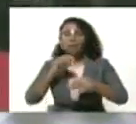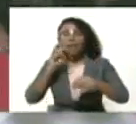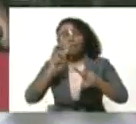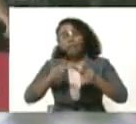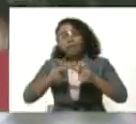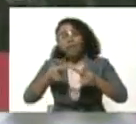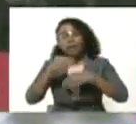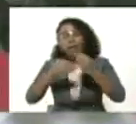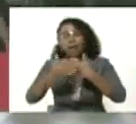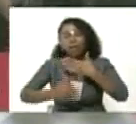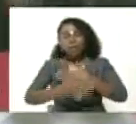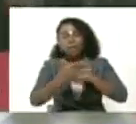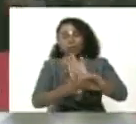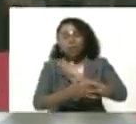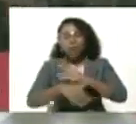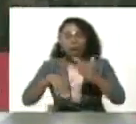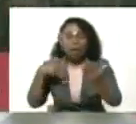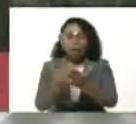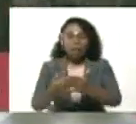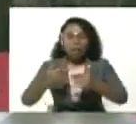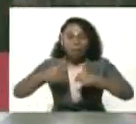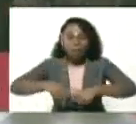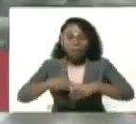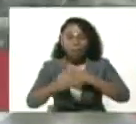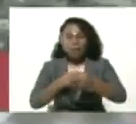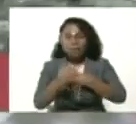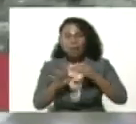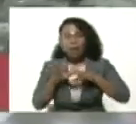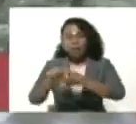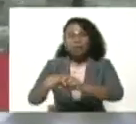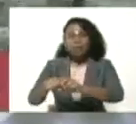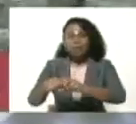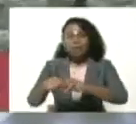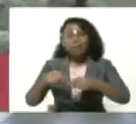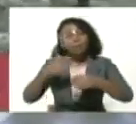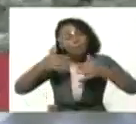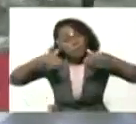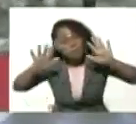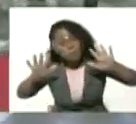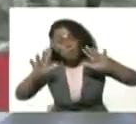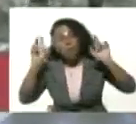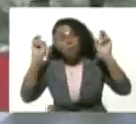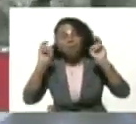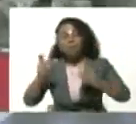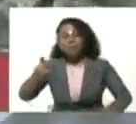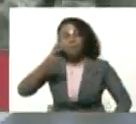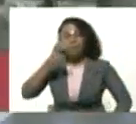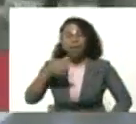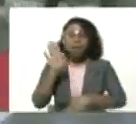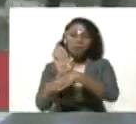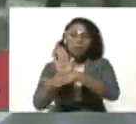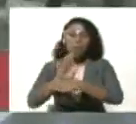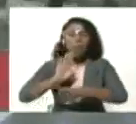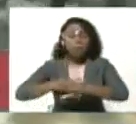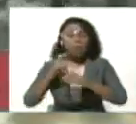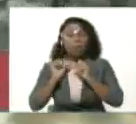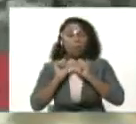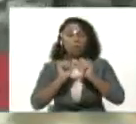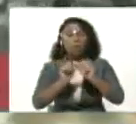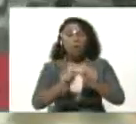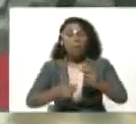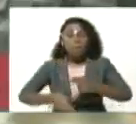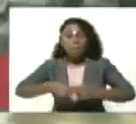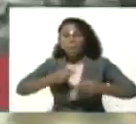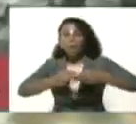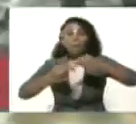algún avance de lo que hasta el día de hoy ya se ha alcanzado. Y por supuesto, en los temas de seguridad y prevención, porque hay que seguir